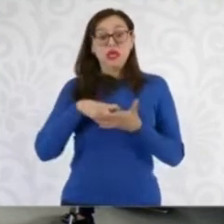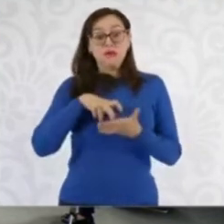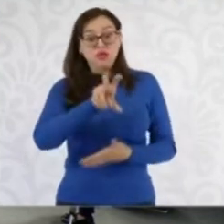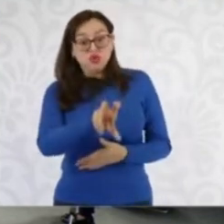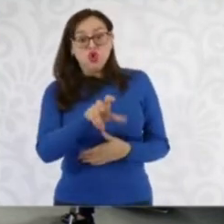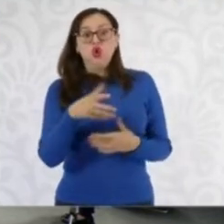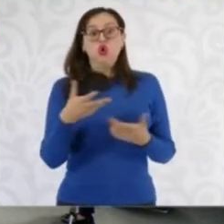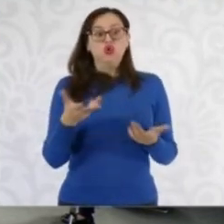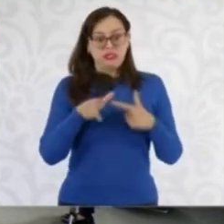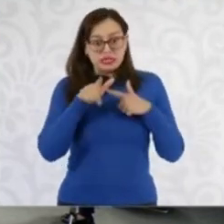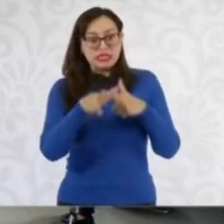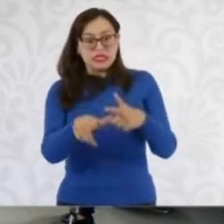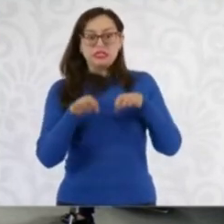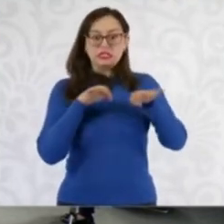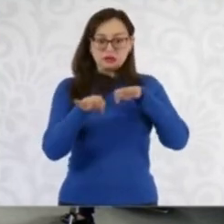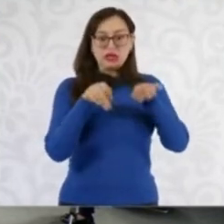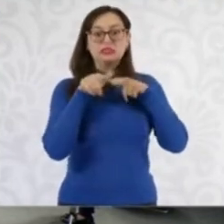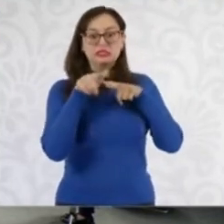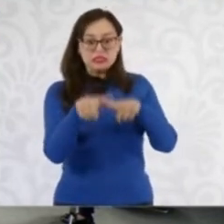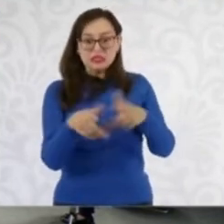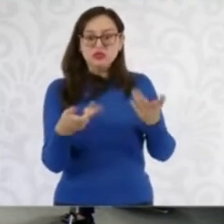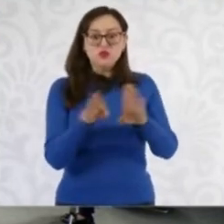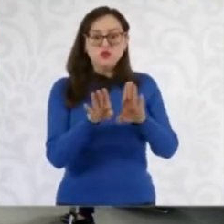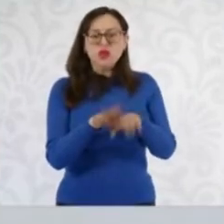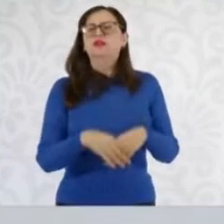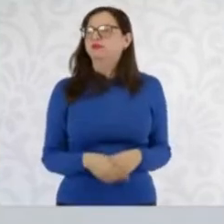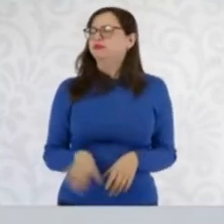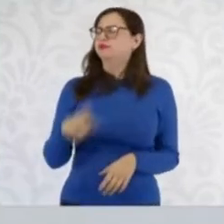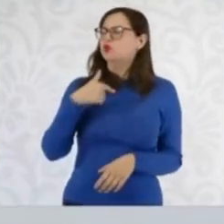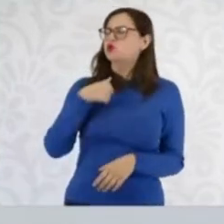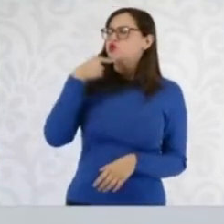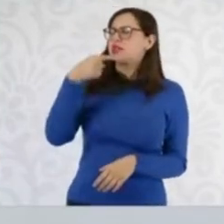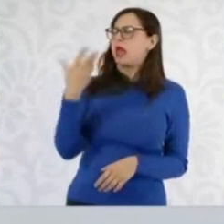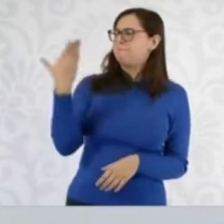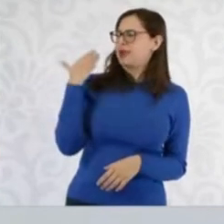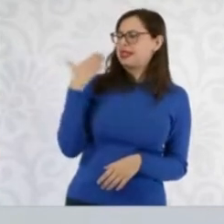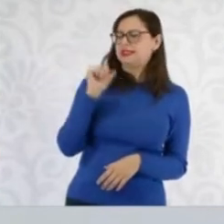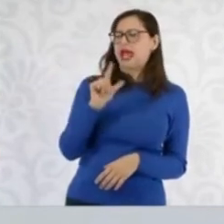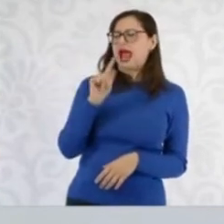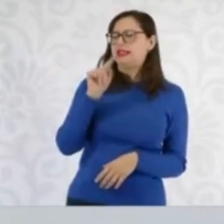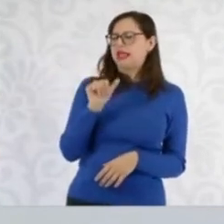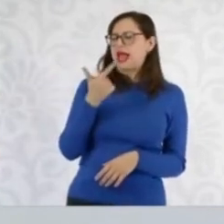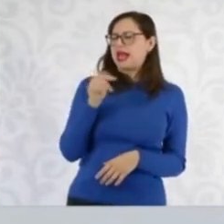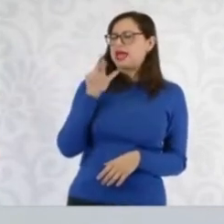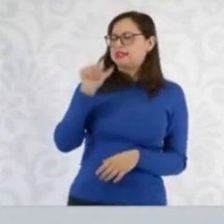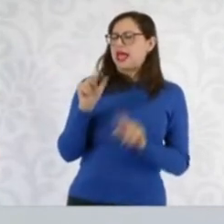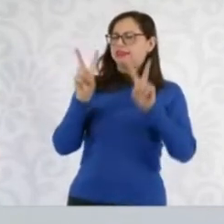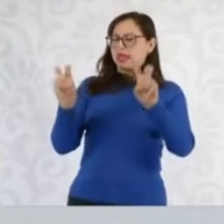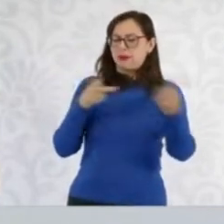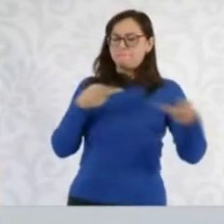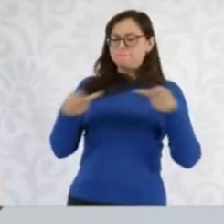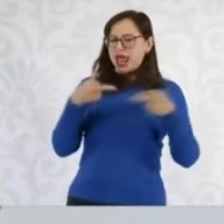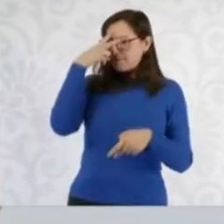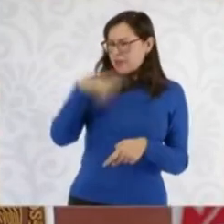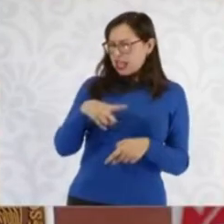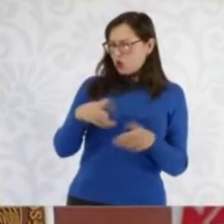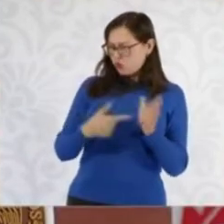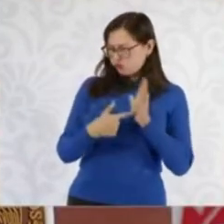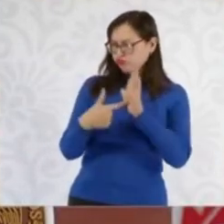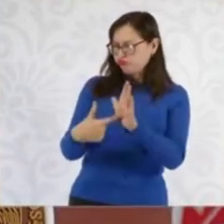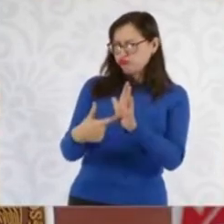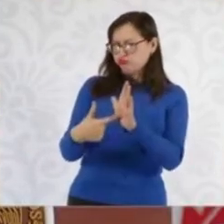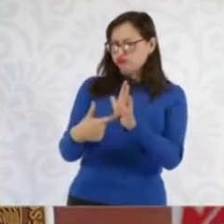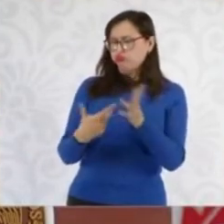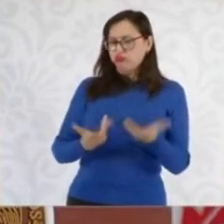dado una cifra, pero... No, les hablé mucho de lo que presentamos aquí con Altagracia Gómez, del Plan México. Plan México lo vamos a